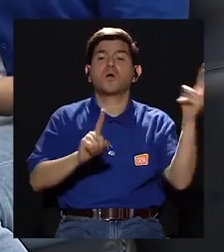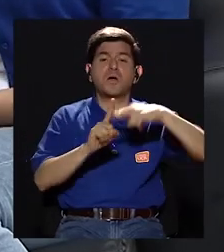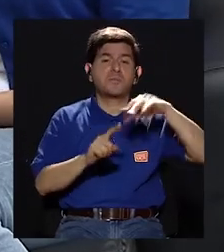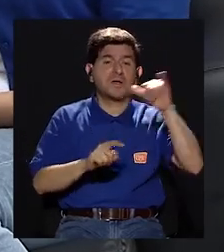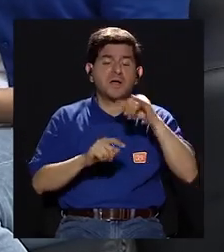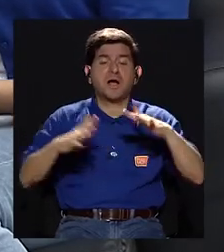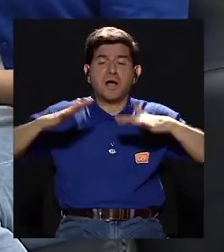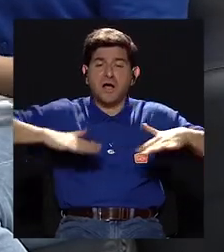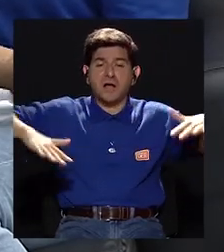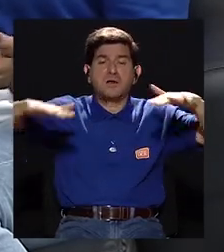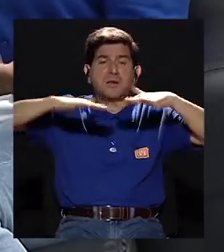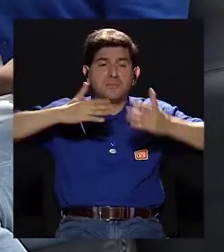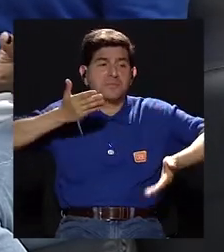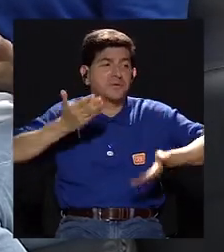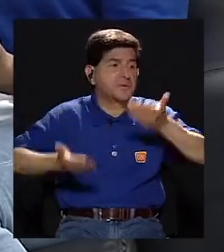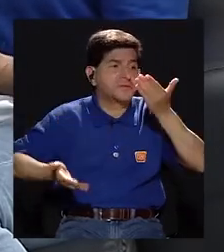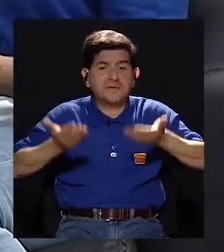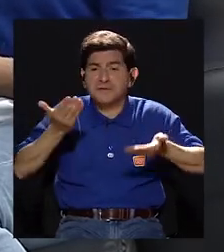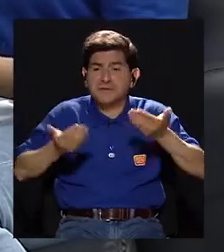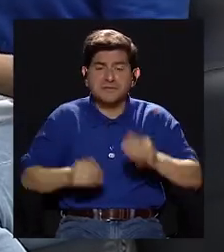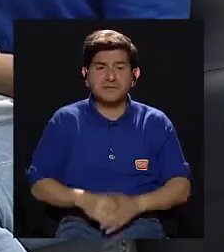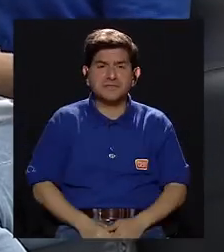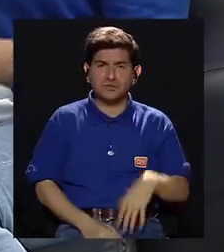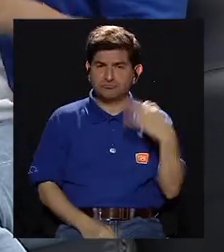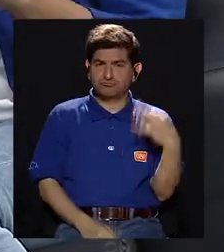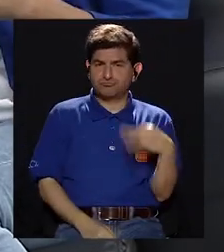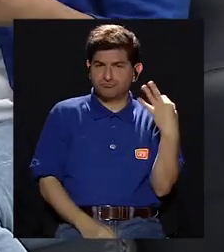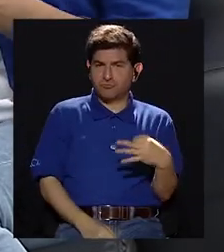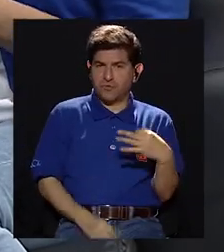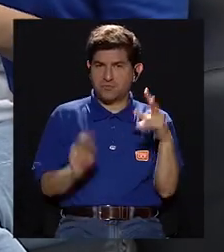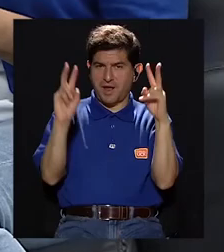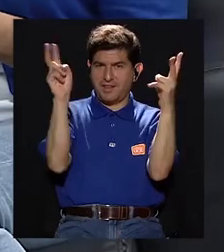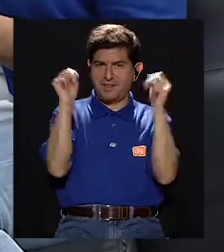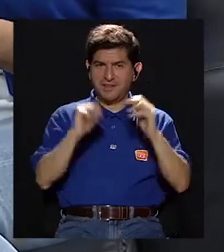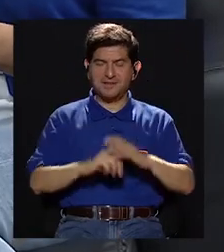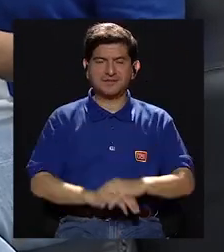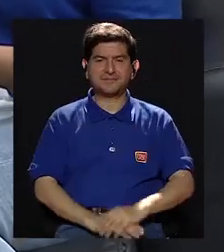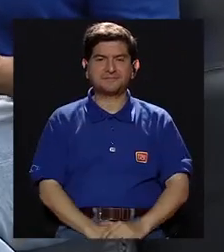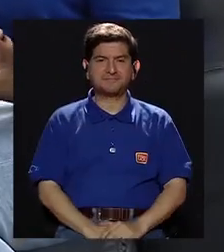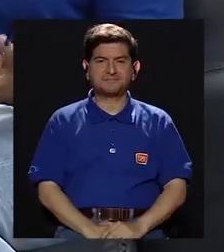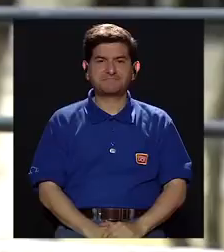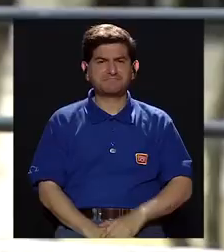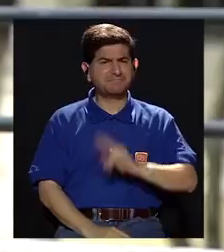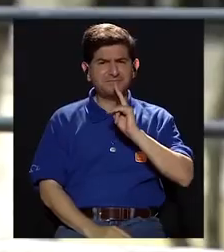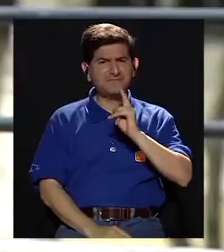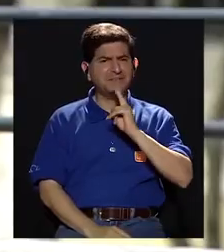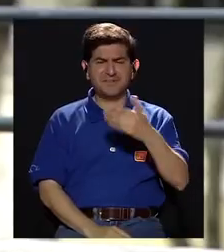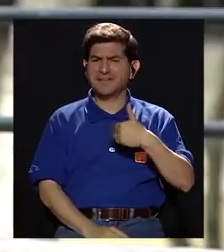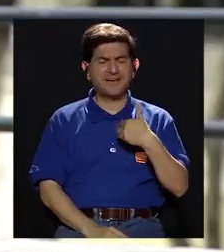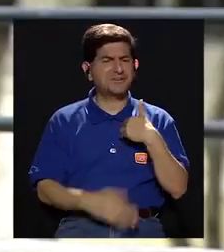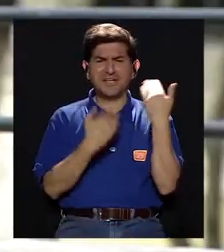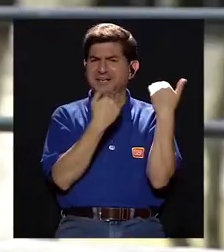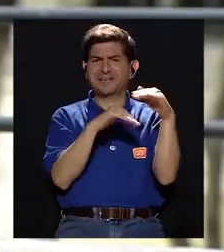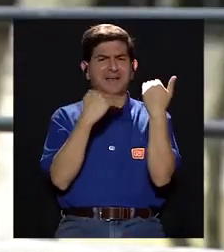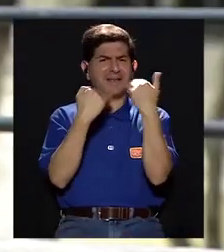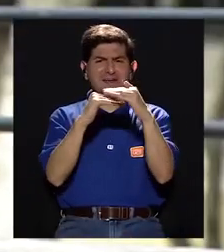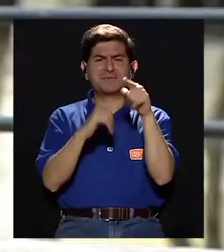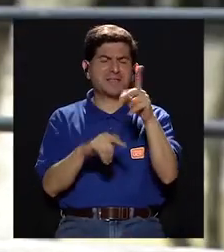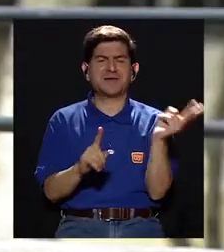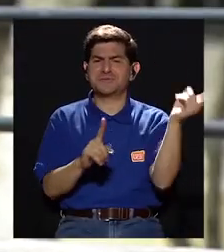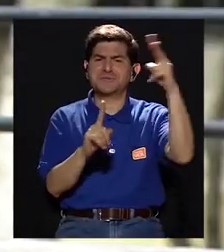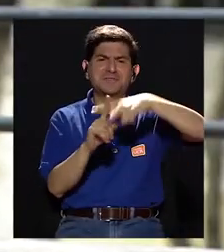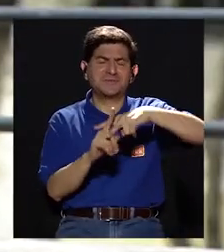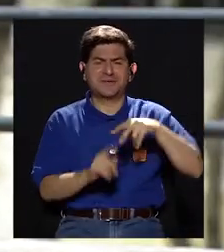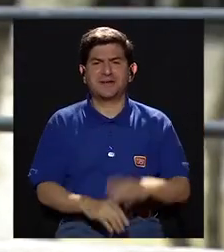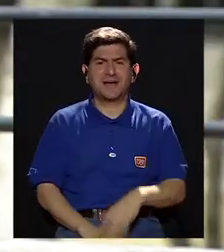puedes aplicar en un ambiente como más formal, por decirlo de alguna forma. Entonces, realmente no tiene como una limitación de